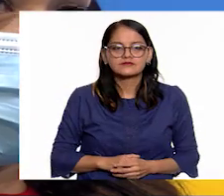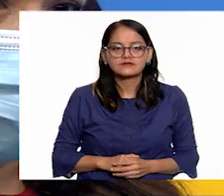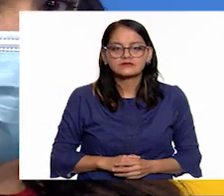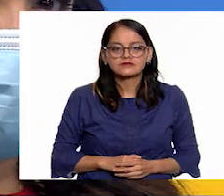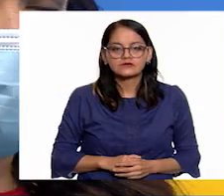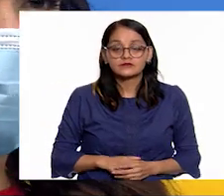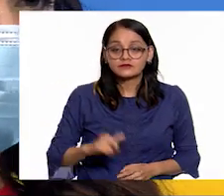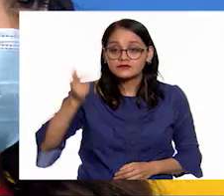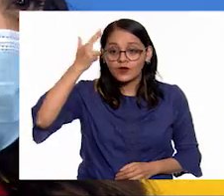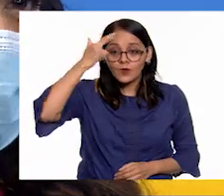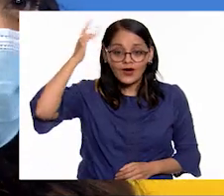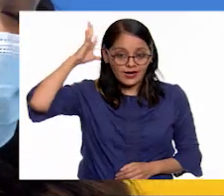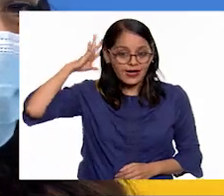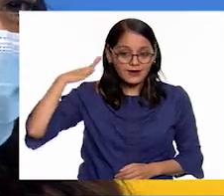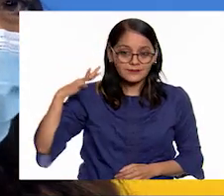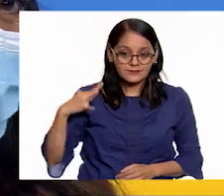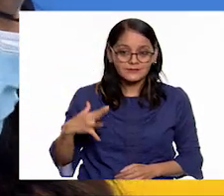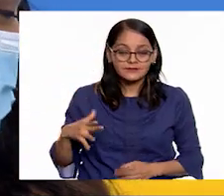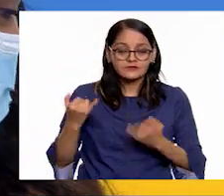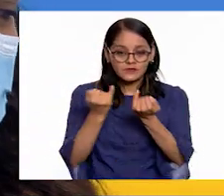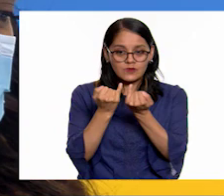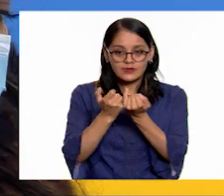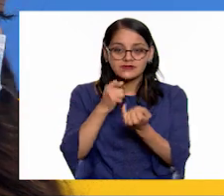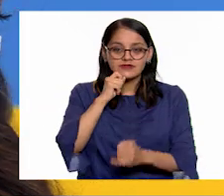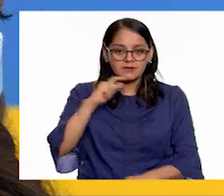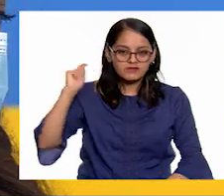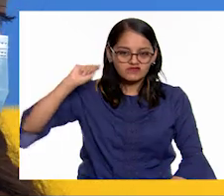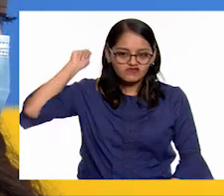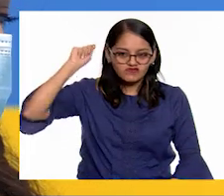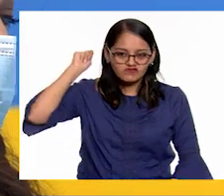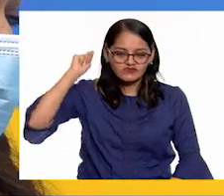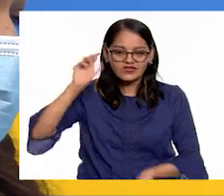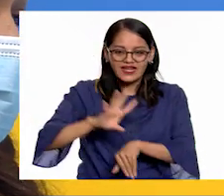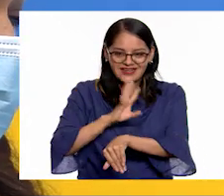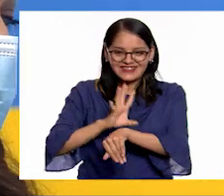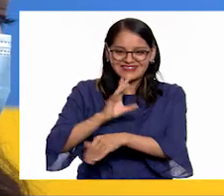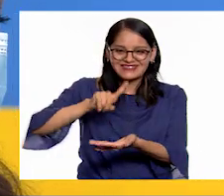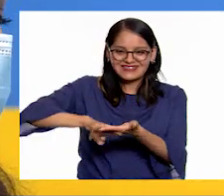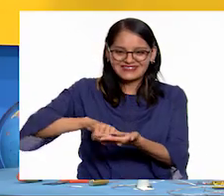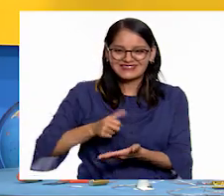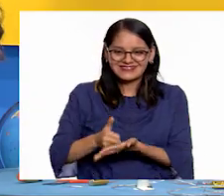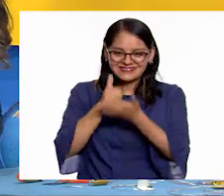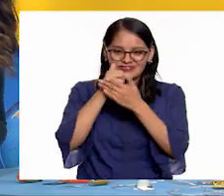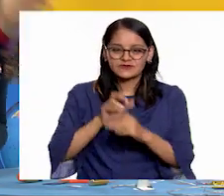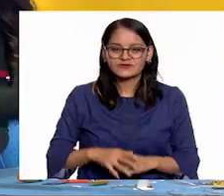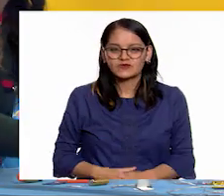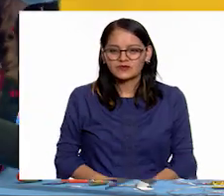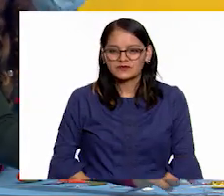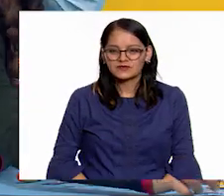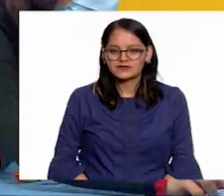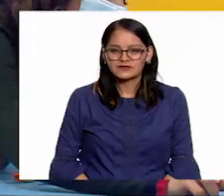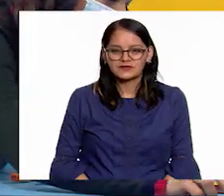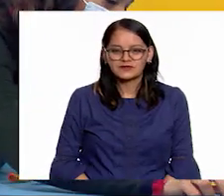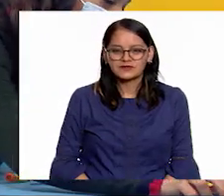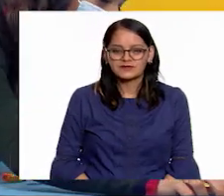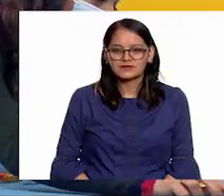yo. Acuérdense que el cabello también genera un poco de electricidad. A ver, vamos a